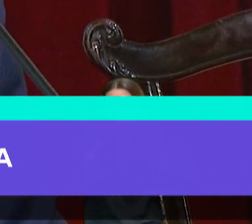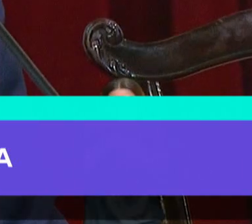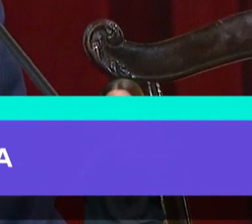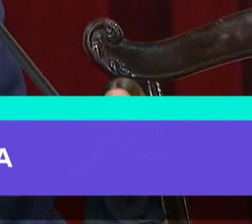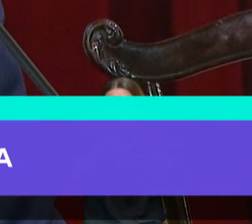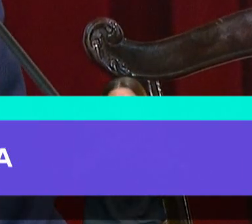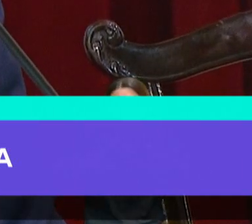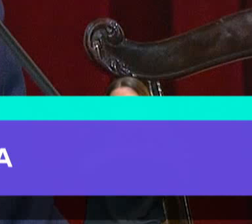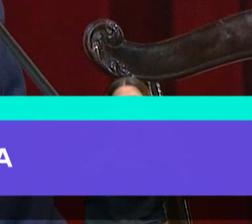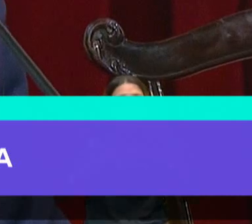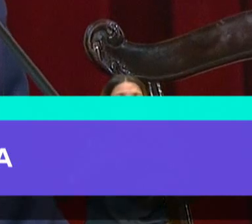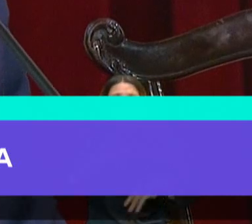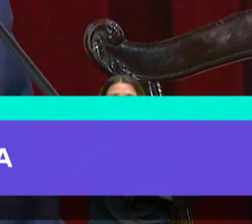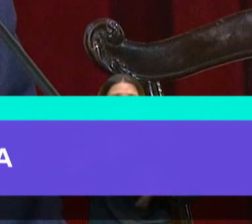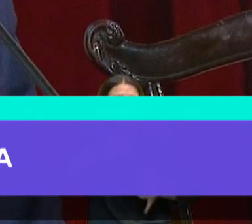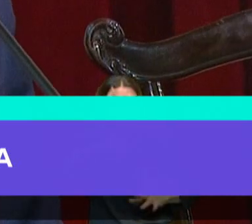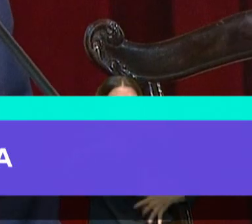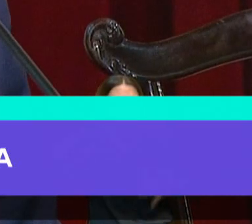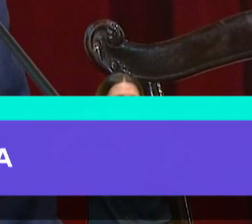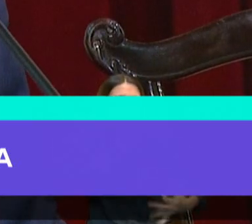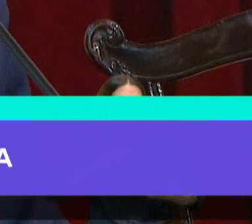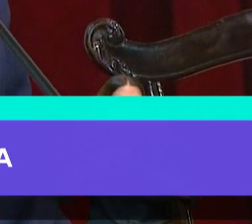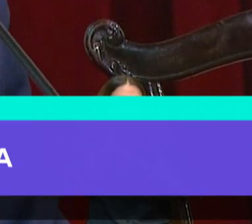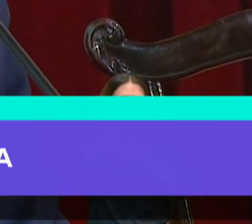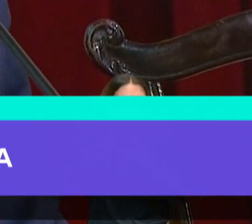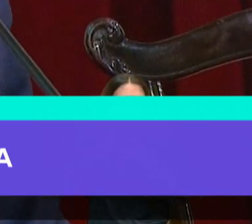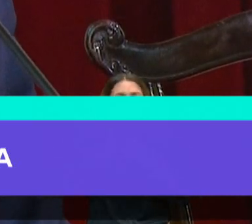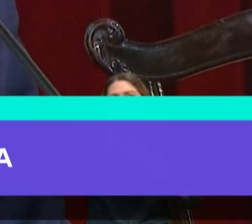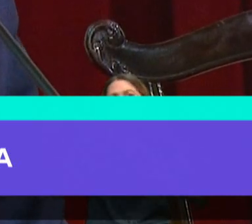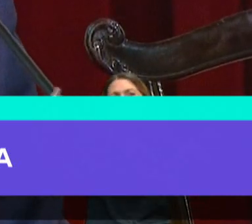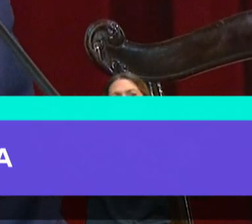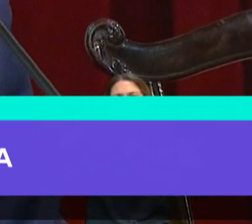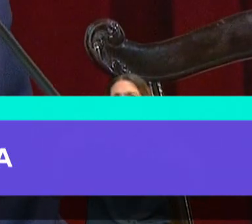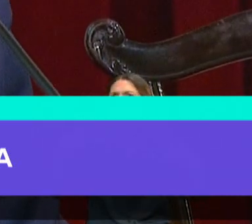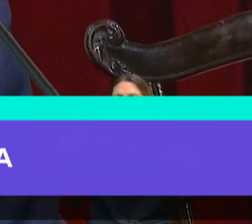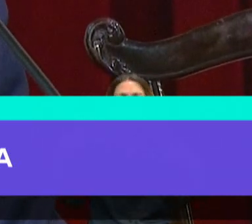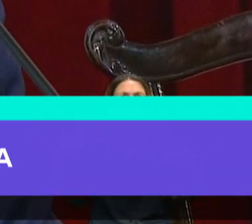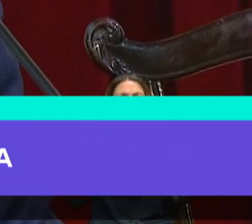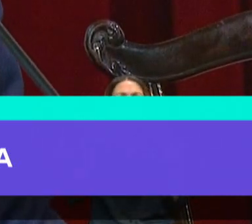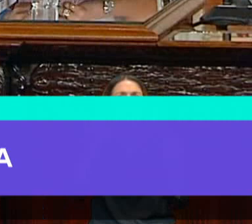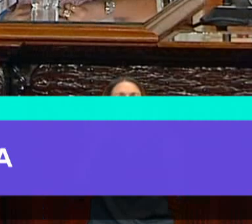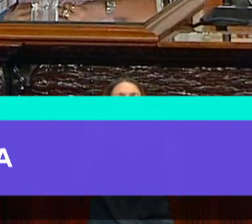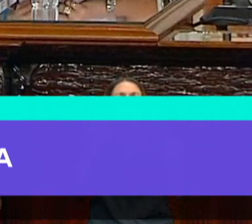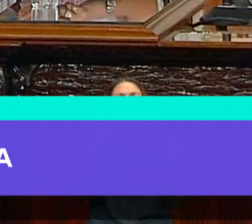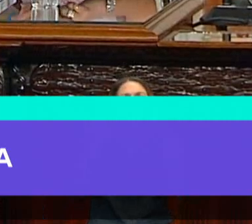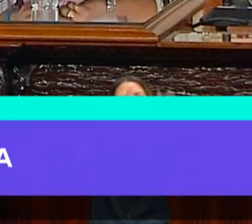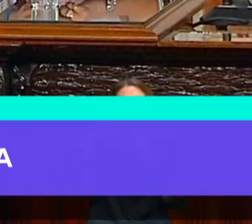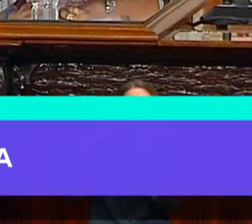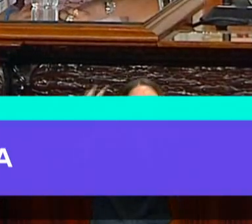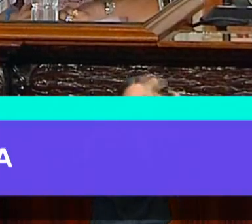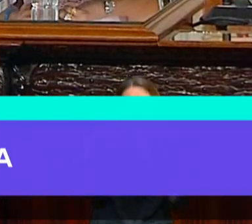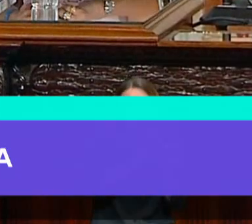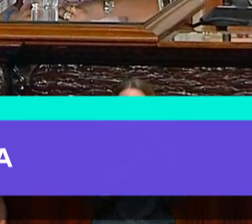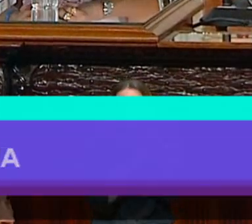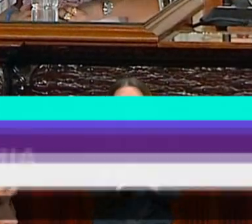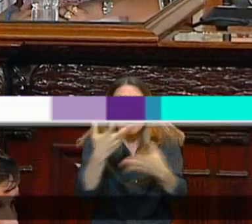y no puede escapar al contexto en el que está inmersa. La guerra en un mundo que se ha globalizado indefectiblemente